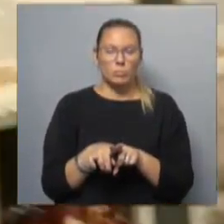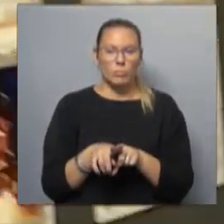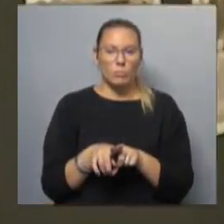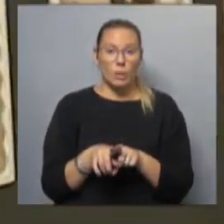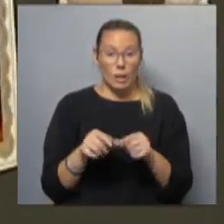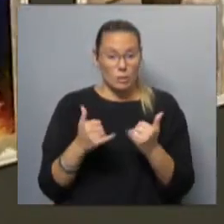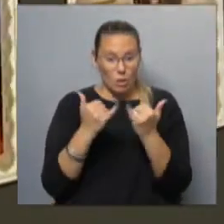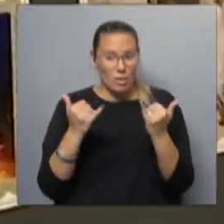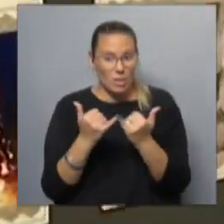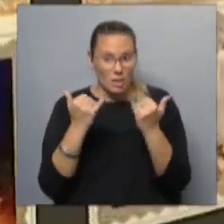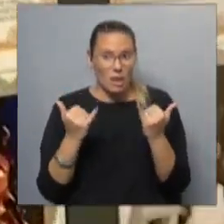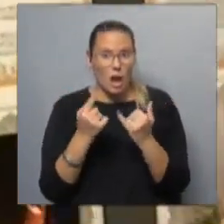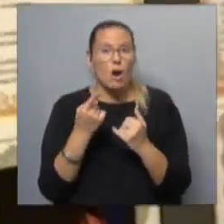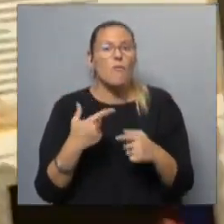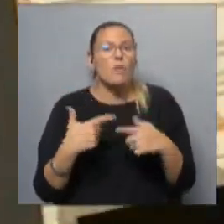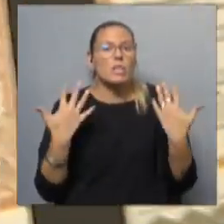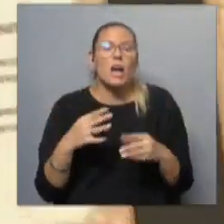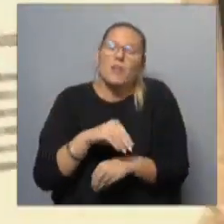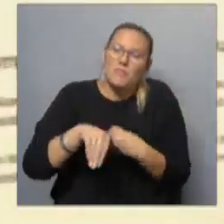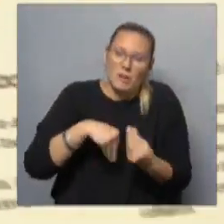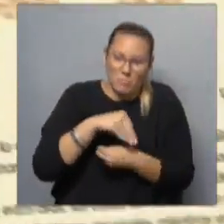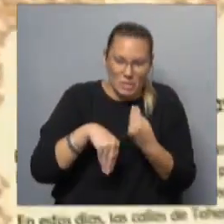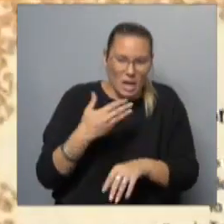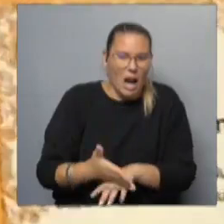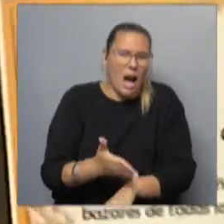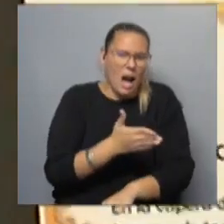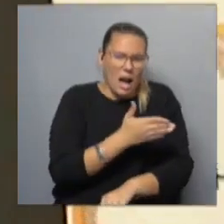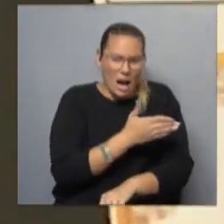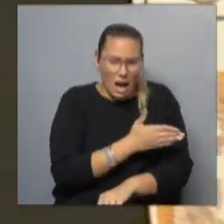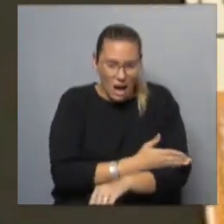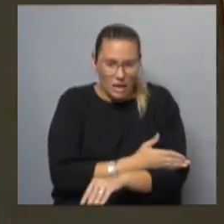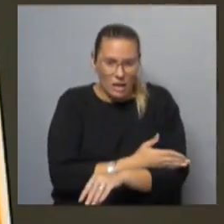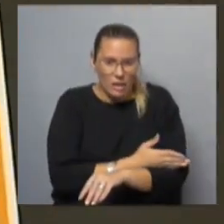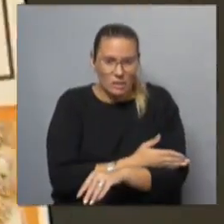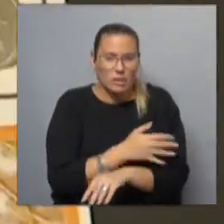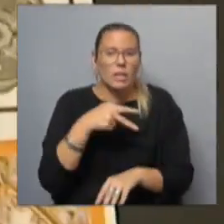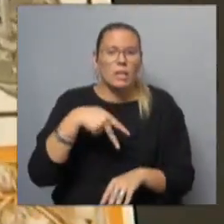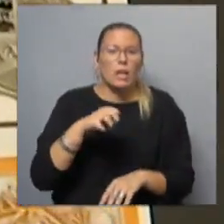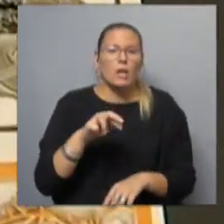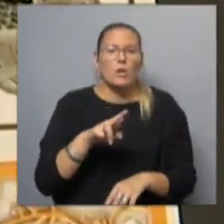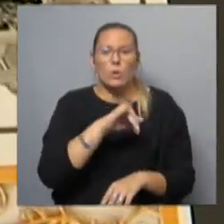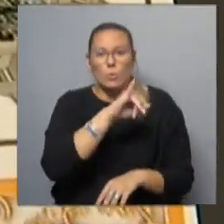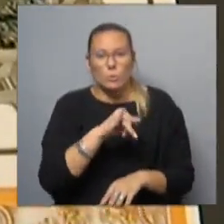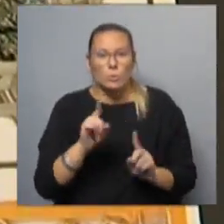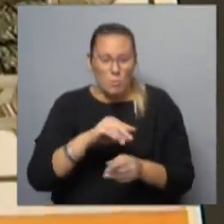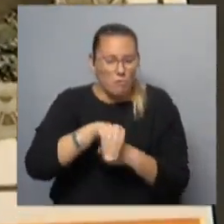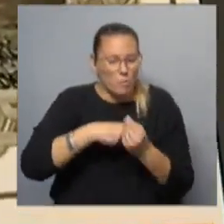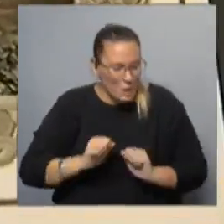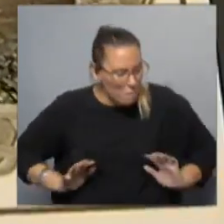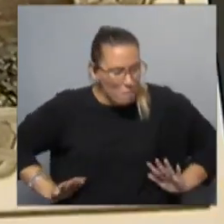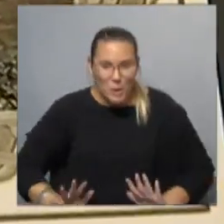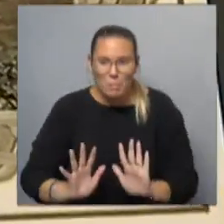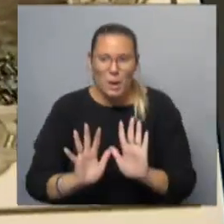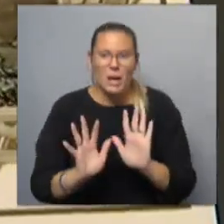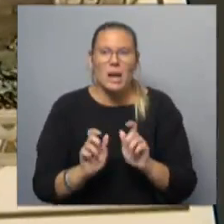Durante esos días es un día en que se festeja la familia. Incluso de antes del equinoccio, antes del Nowruz propiamente dicho, las familias se van preparando.